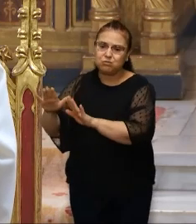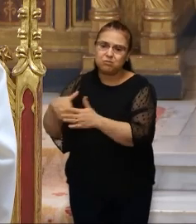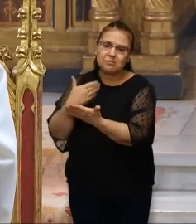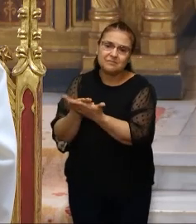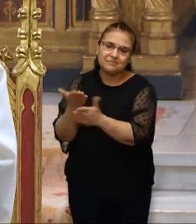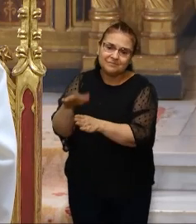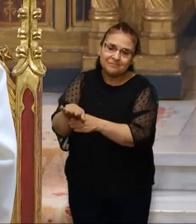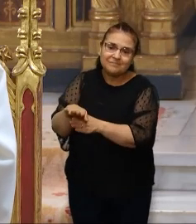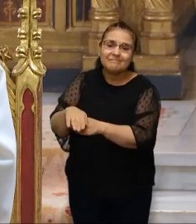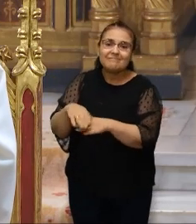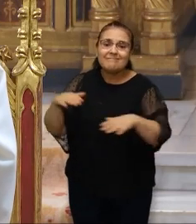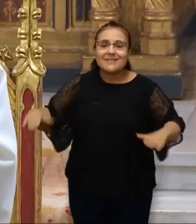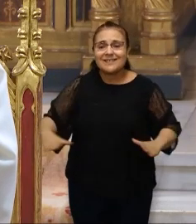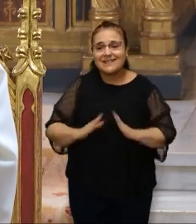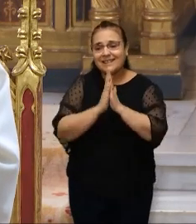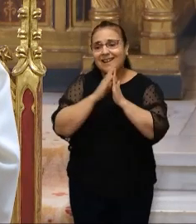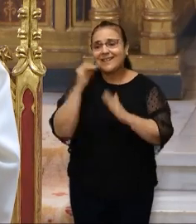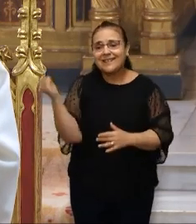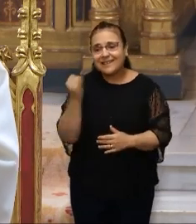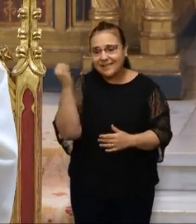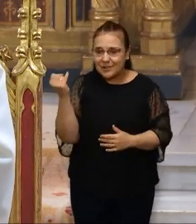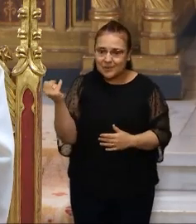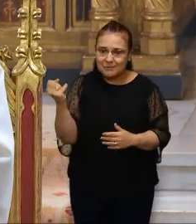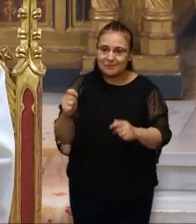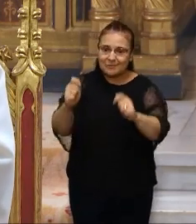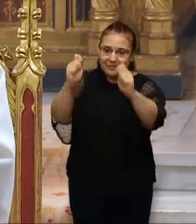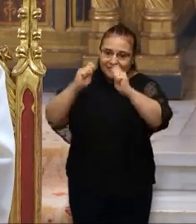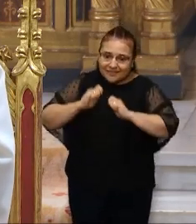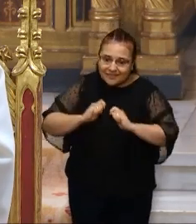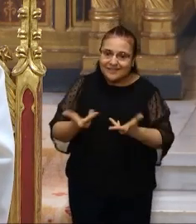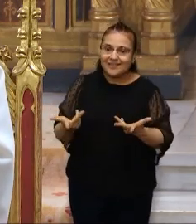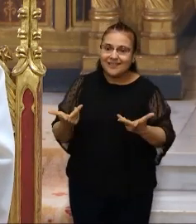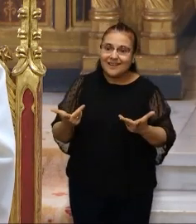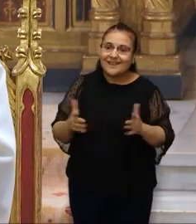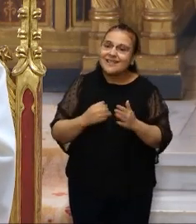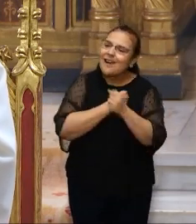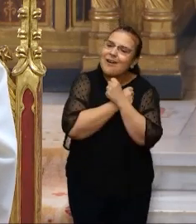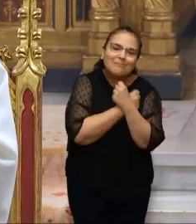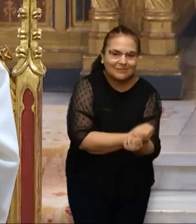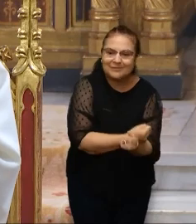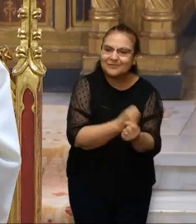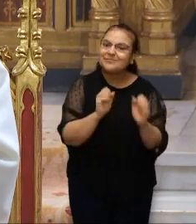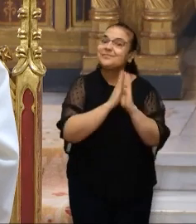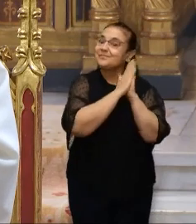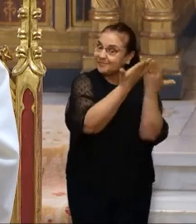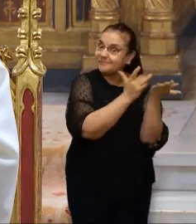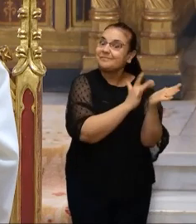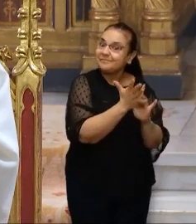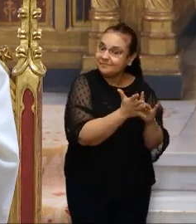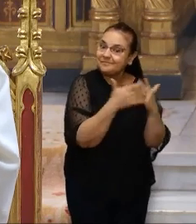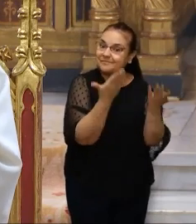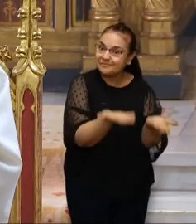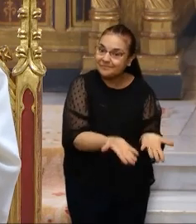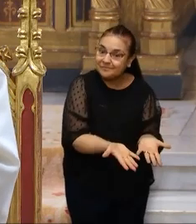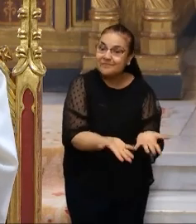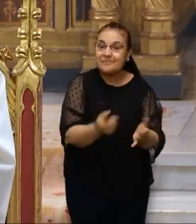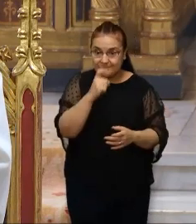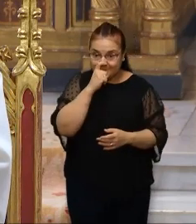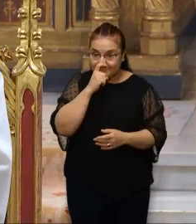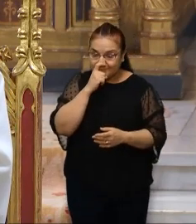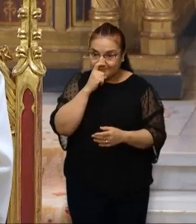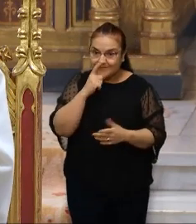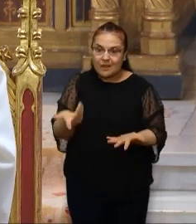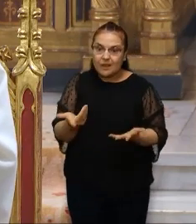San Jerónimo nos ha legado ese amor a las Sagradas Escrituras y nos ha recordado que ignorar